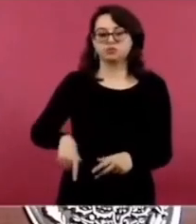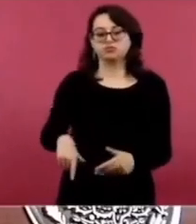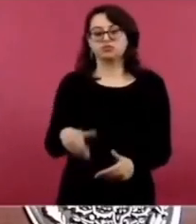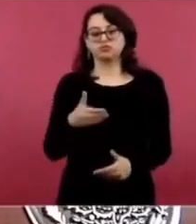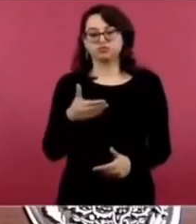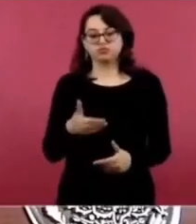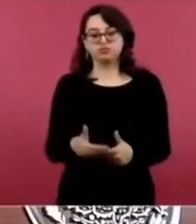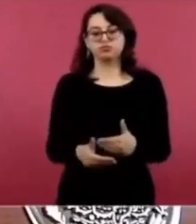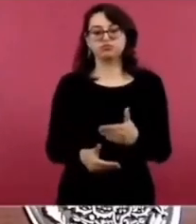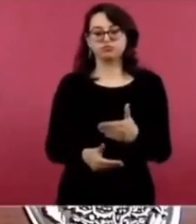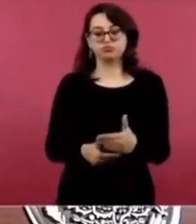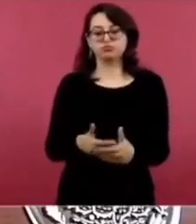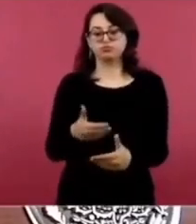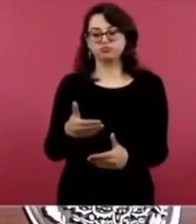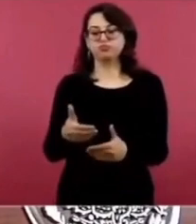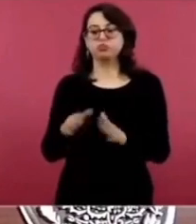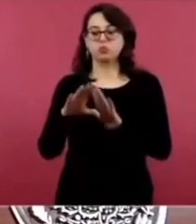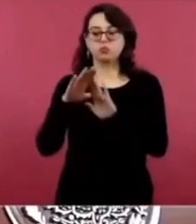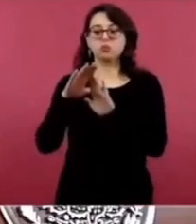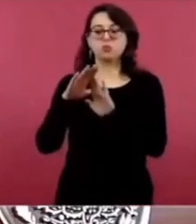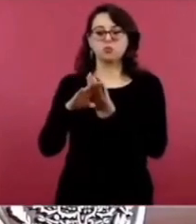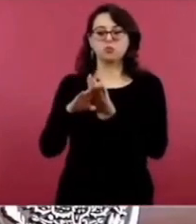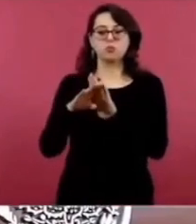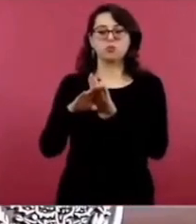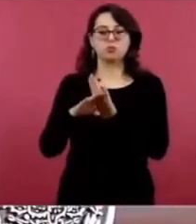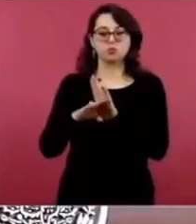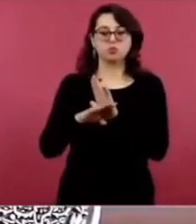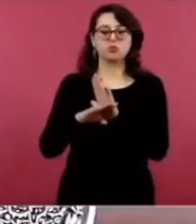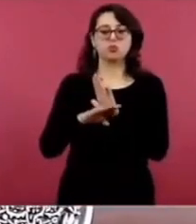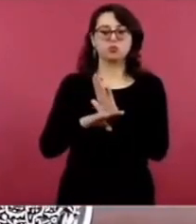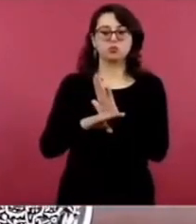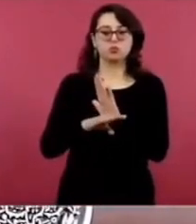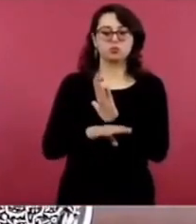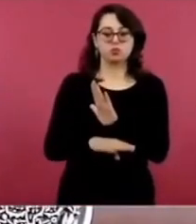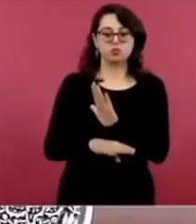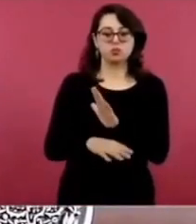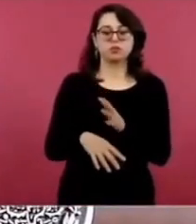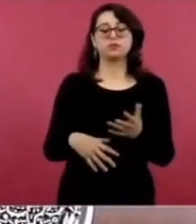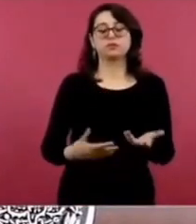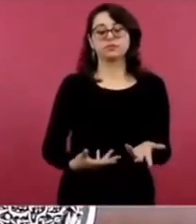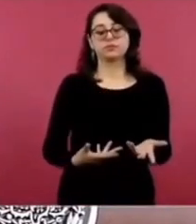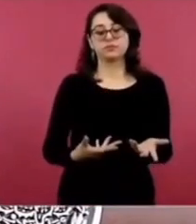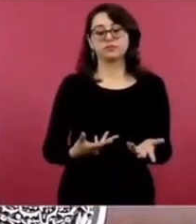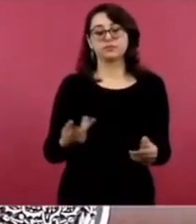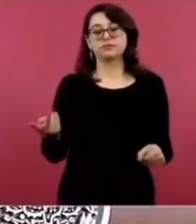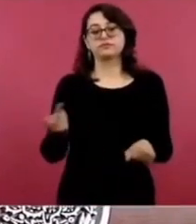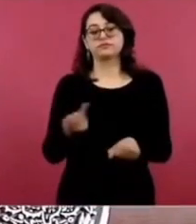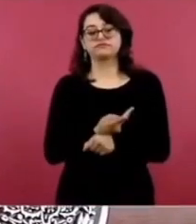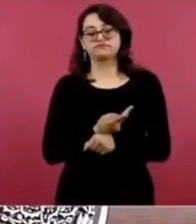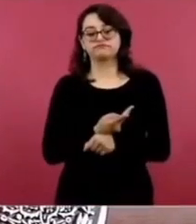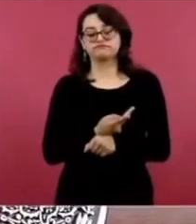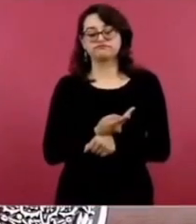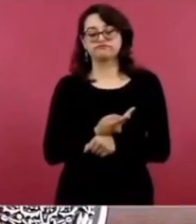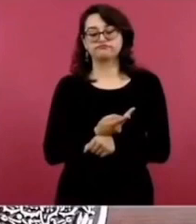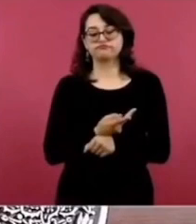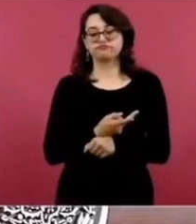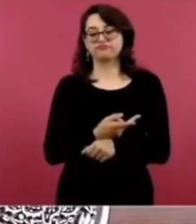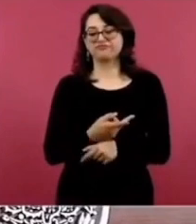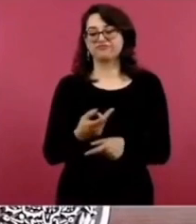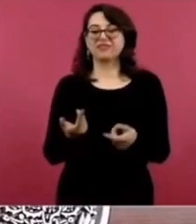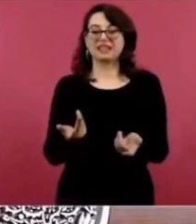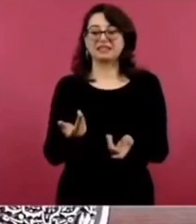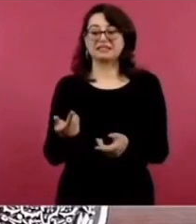logrando la disminución. Lo más doloroso eran los robos de vehículos a mano armada,